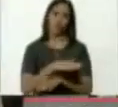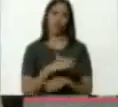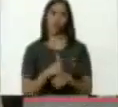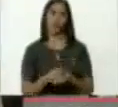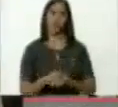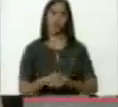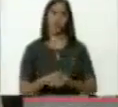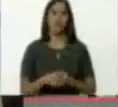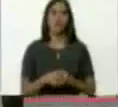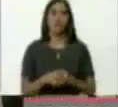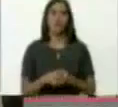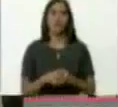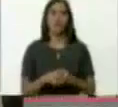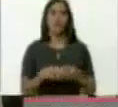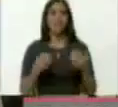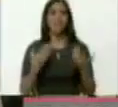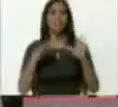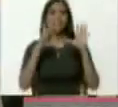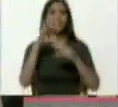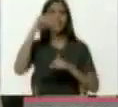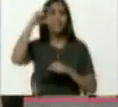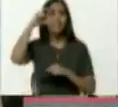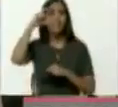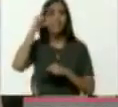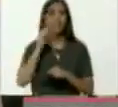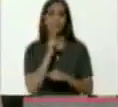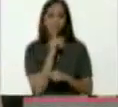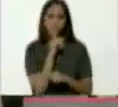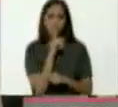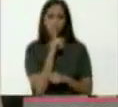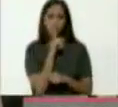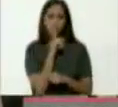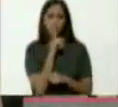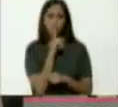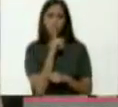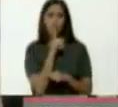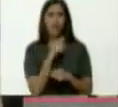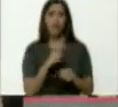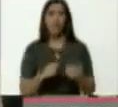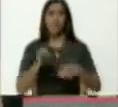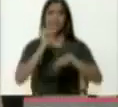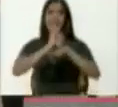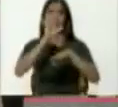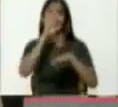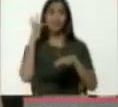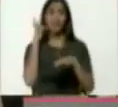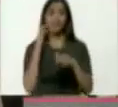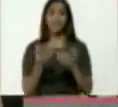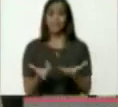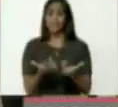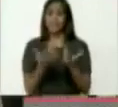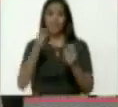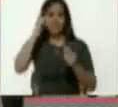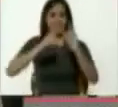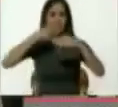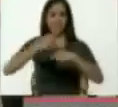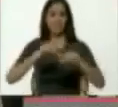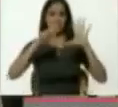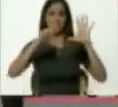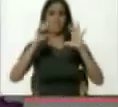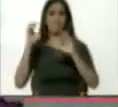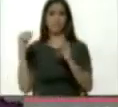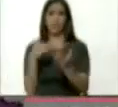ocultar. Pasaron 15 días. Uh-huh. ¿Ah? Notre Dame se quemó y al día siguiente ya tenían 700 millones de dólares.